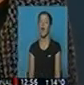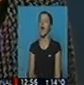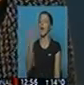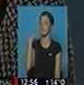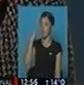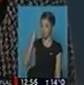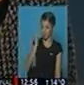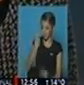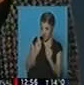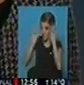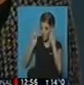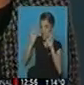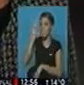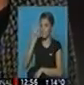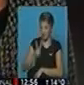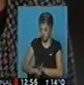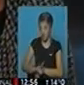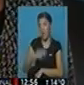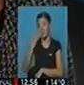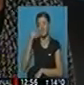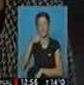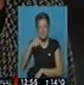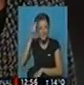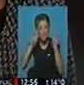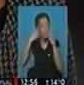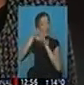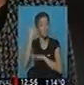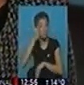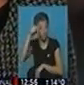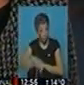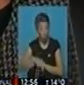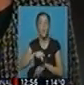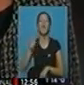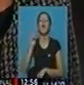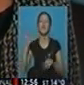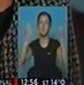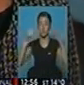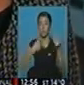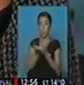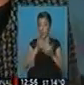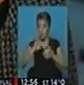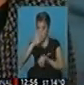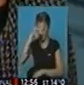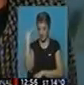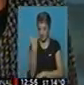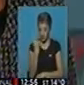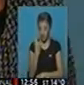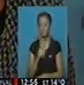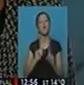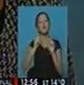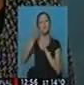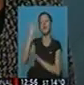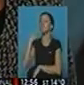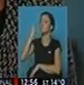vamos a continuar con el tema Venezuela, que es el tema importante que nos convoca hoy en esta edición internacional del noticiero de la televisión pública. Y le dijimos también